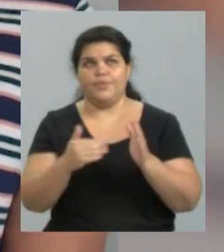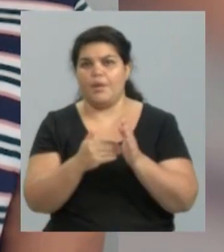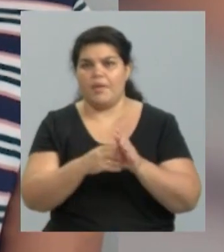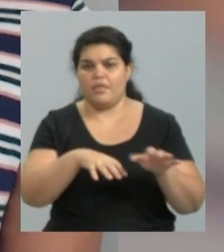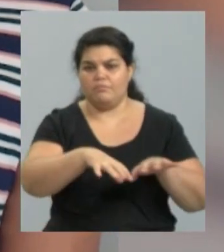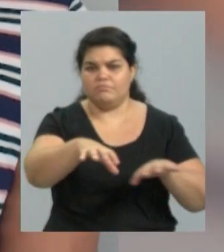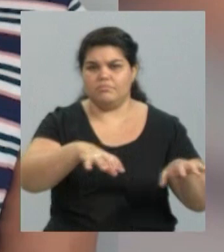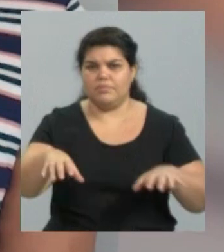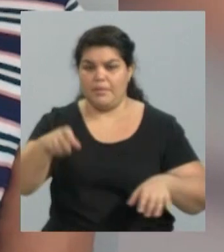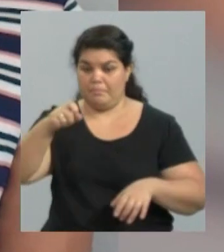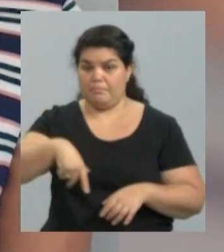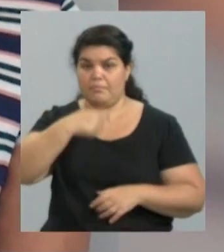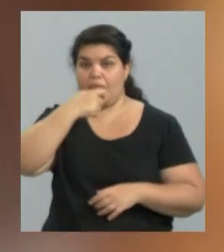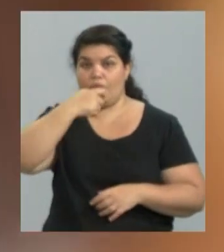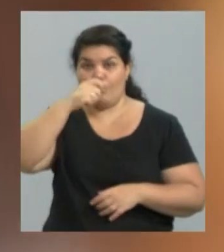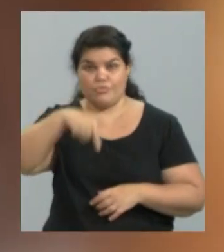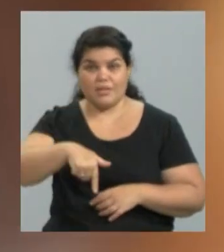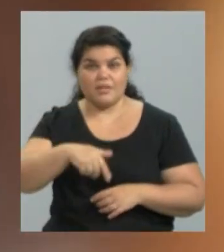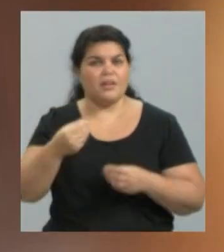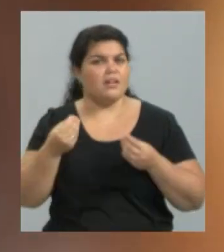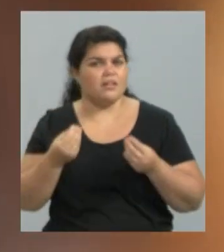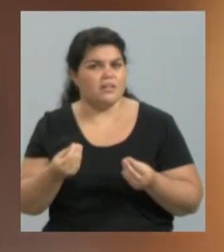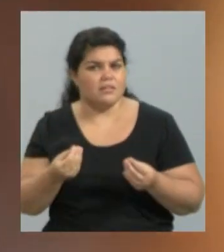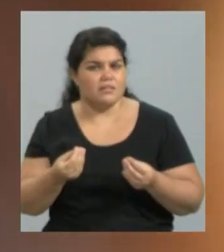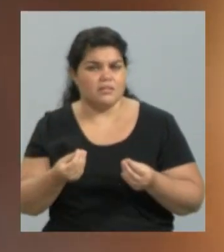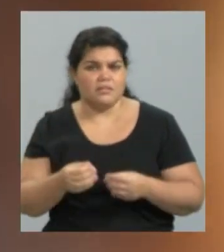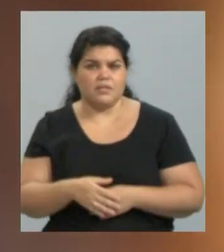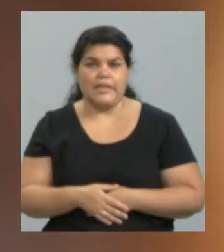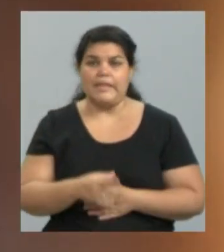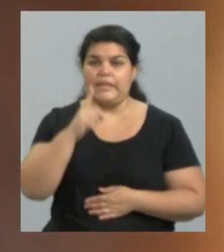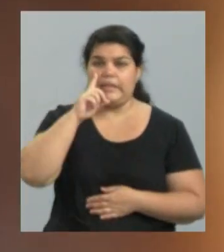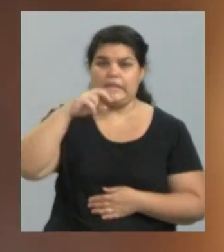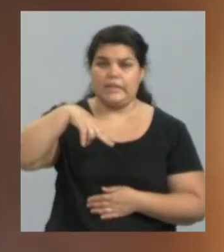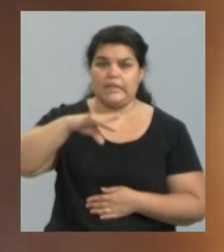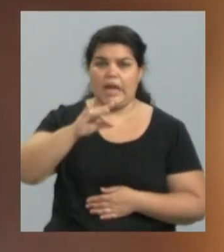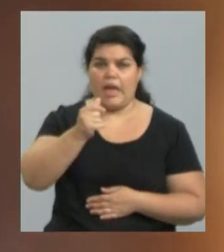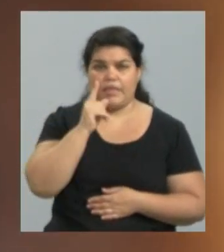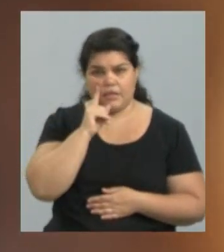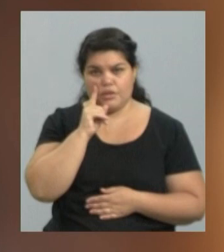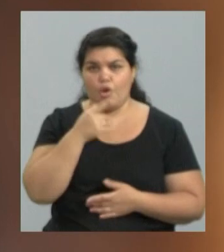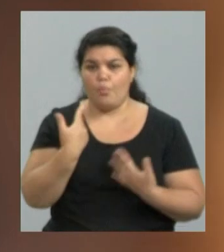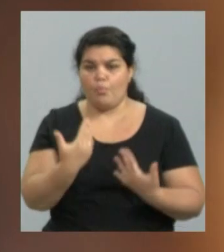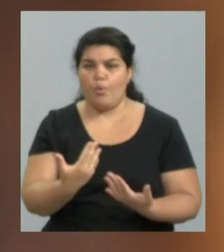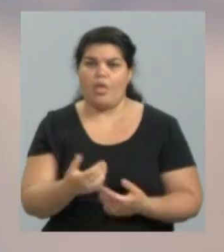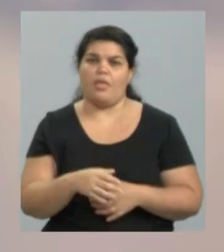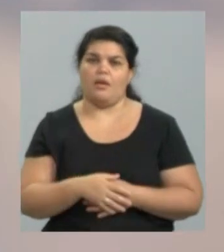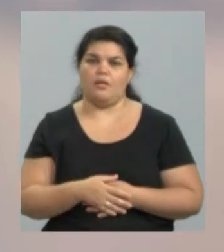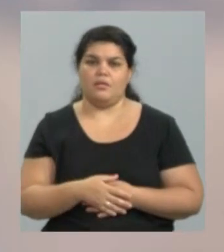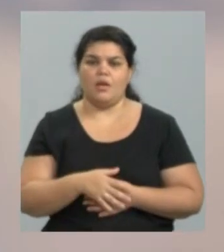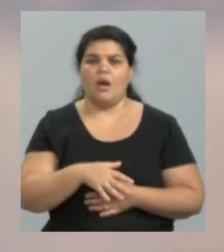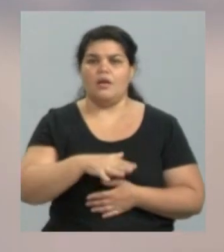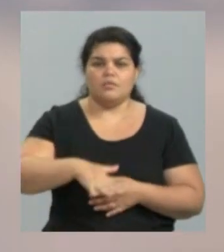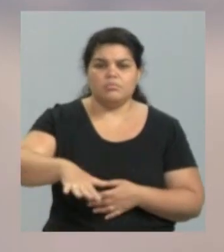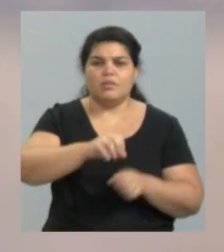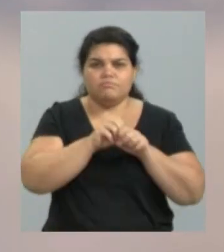Mendoza específicamente, es esta de poder trasladar el INADI al territorio a través de